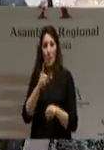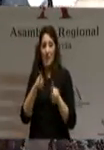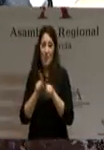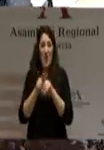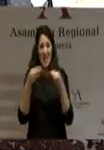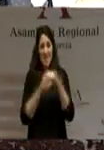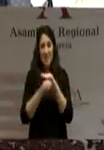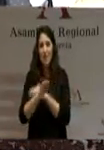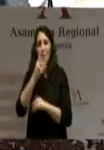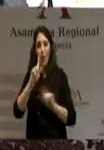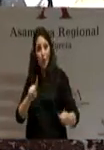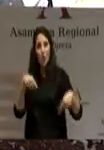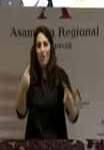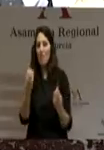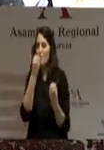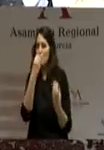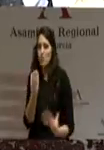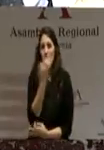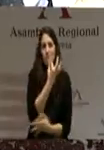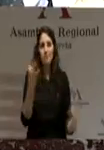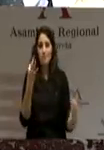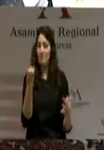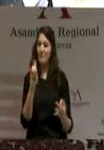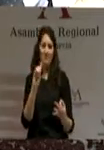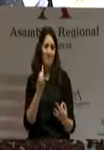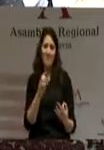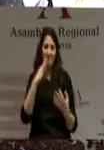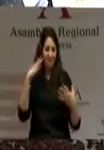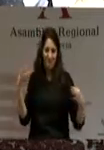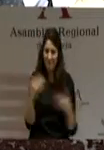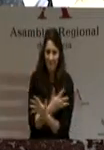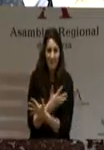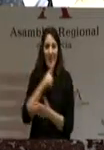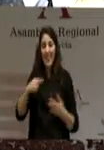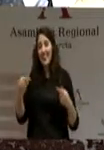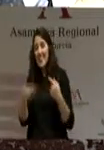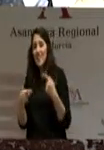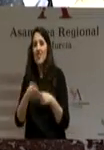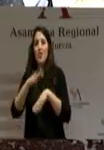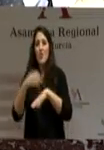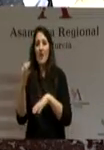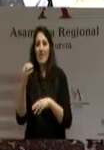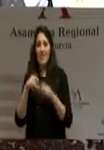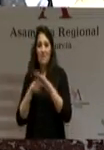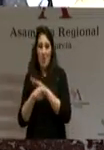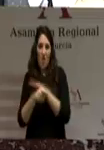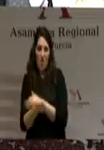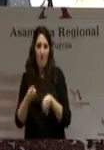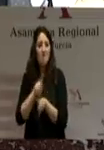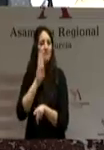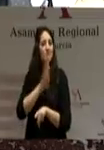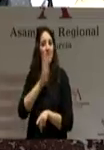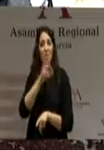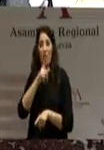con consecuencias productivas, y no un déficit de la especulación, debido al gasto improductivo del que